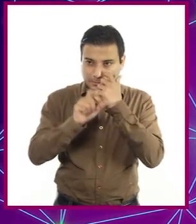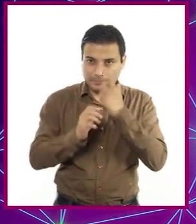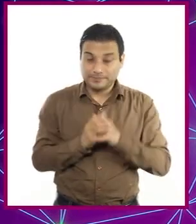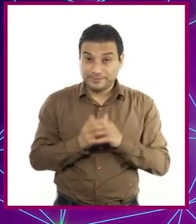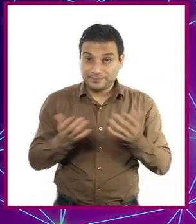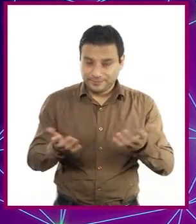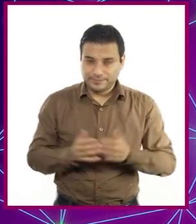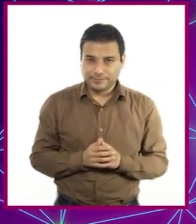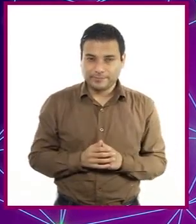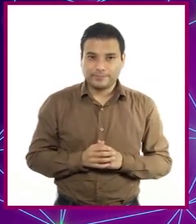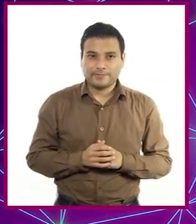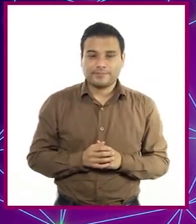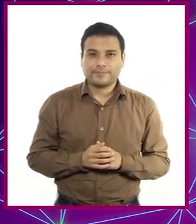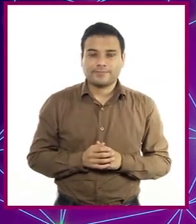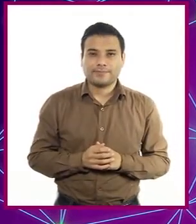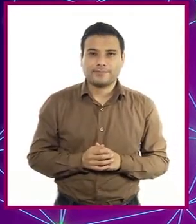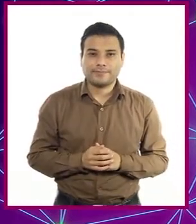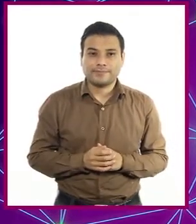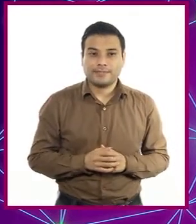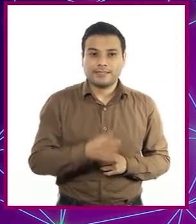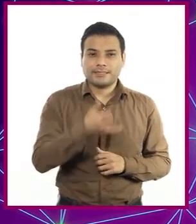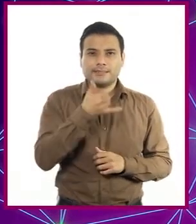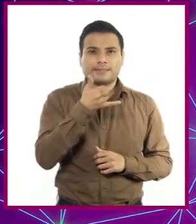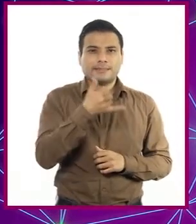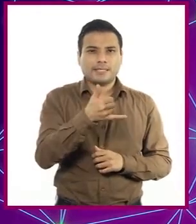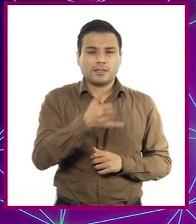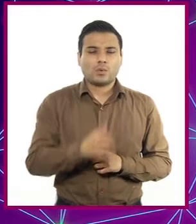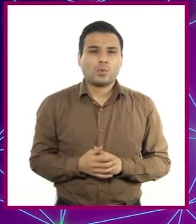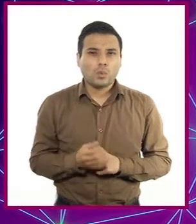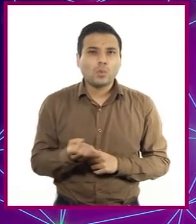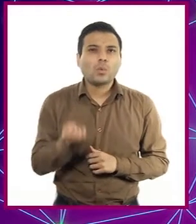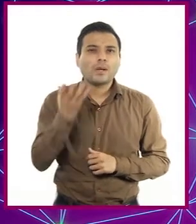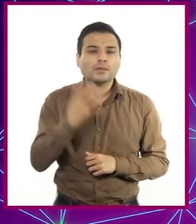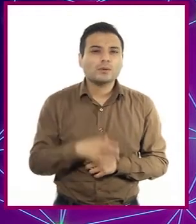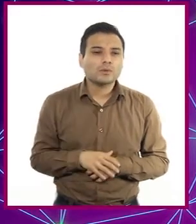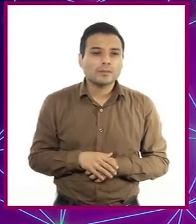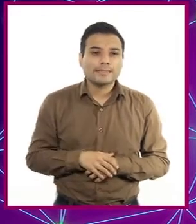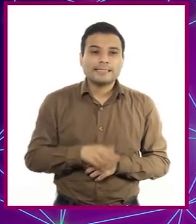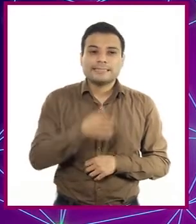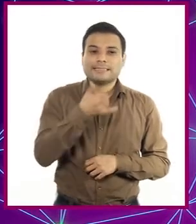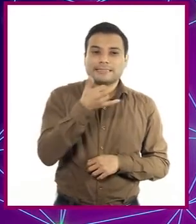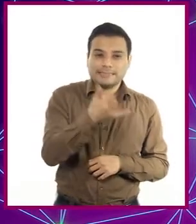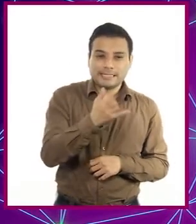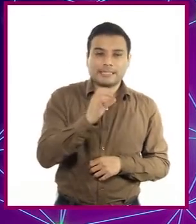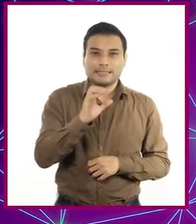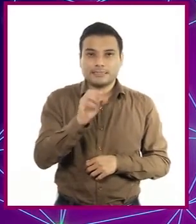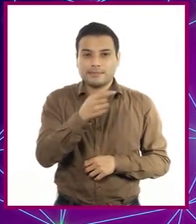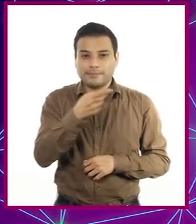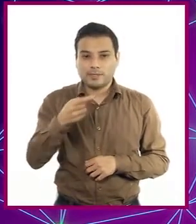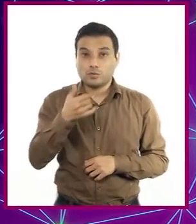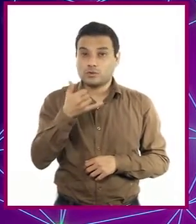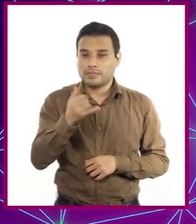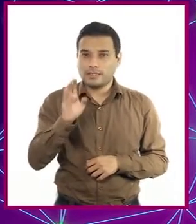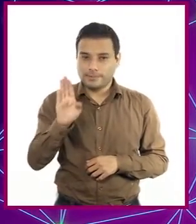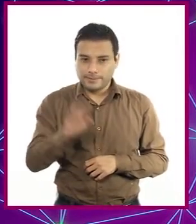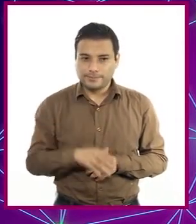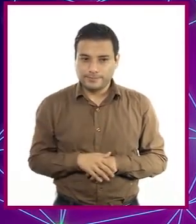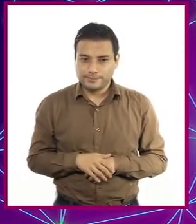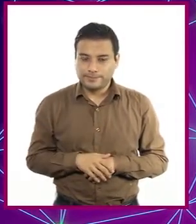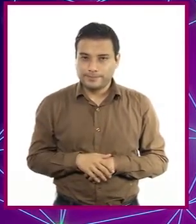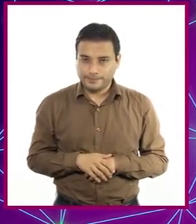Entonces, la diferencia en y será la y de C menos la y de B, lo que